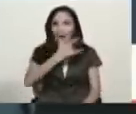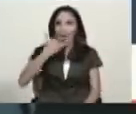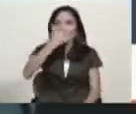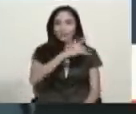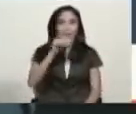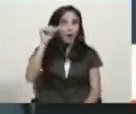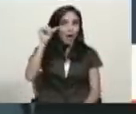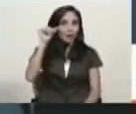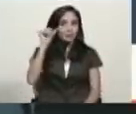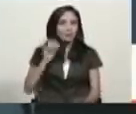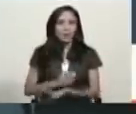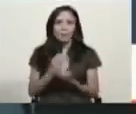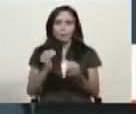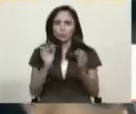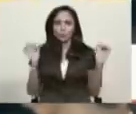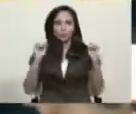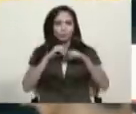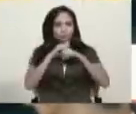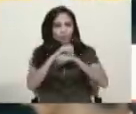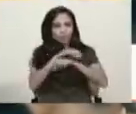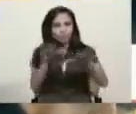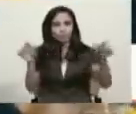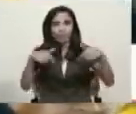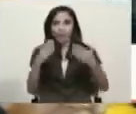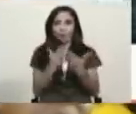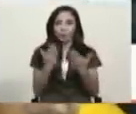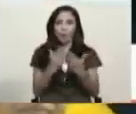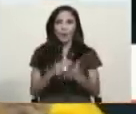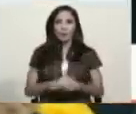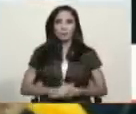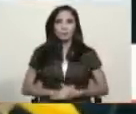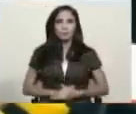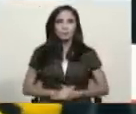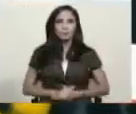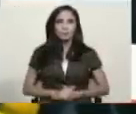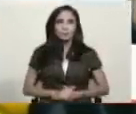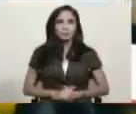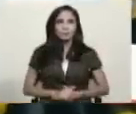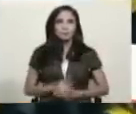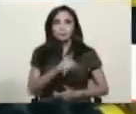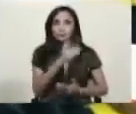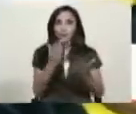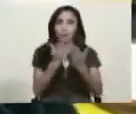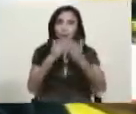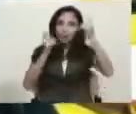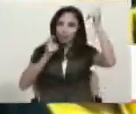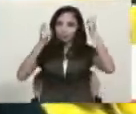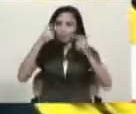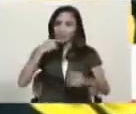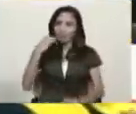Asia. Esa es nuestra escuela. Escuela fidelista, escuela chavista.